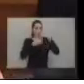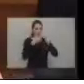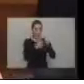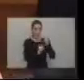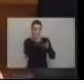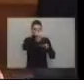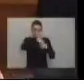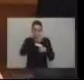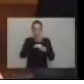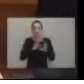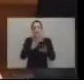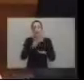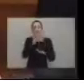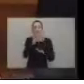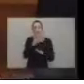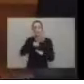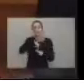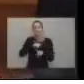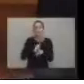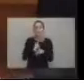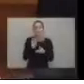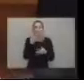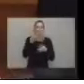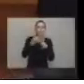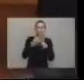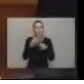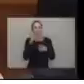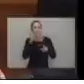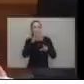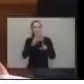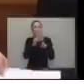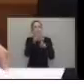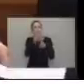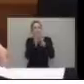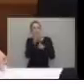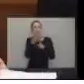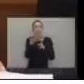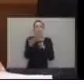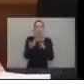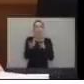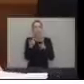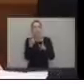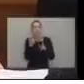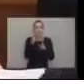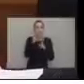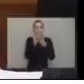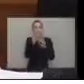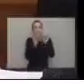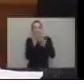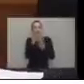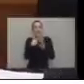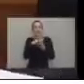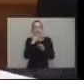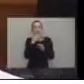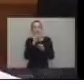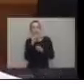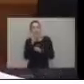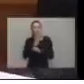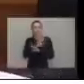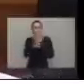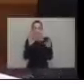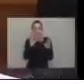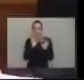siempre podemos encontrar un indicador que llevarnos a la boca. Y normalmente un indicador o la profusión de indicadores lo único que hacen es